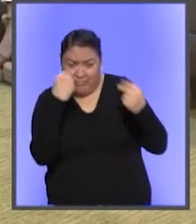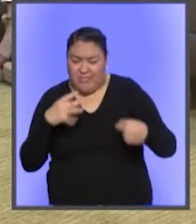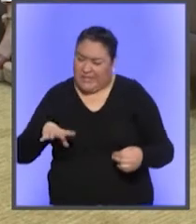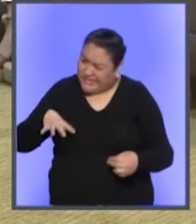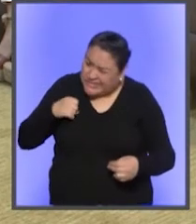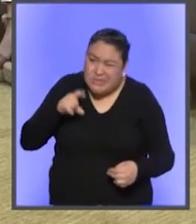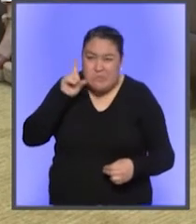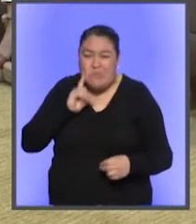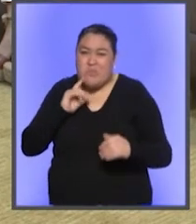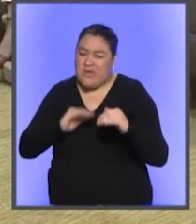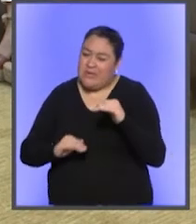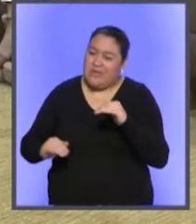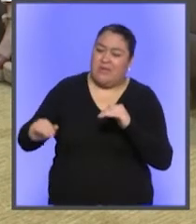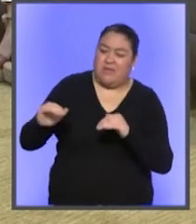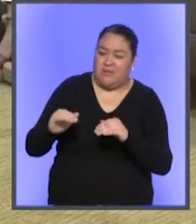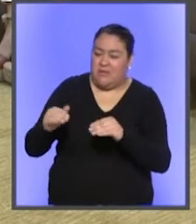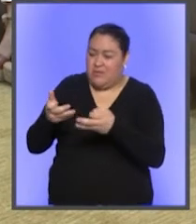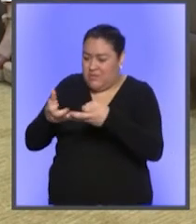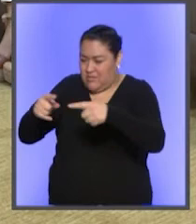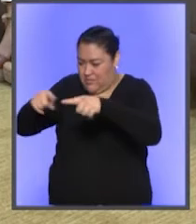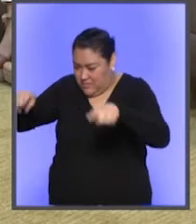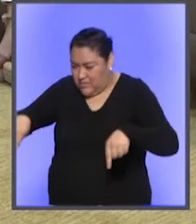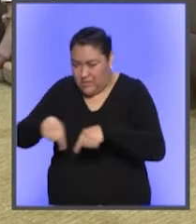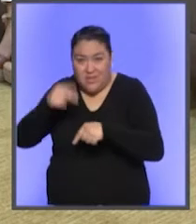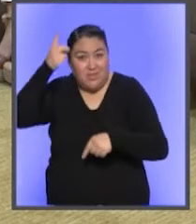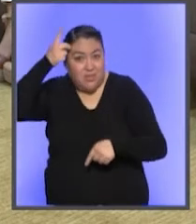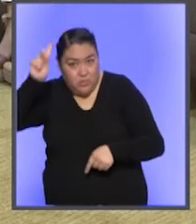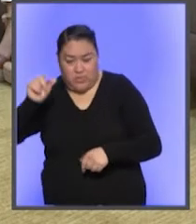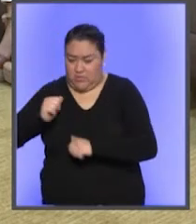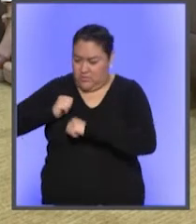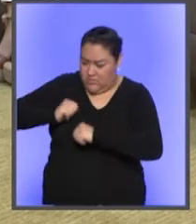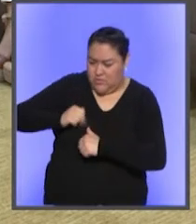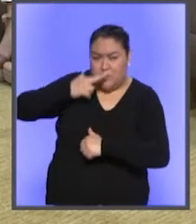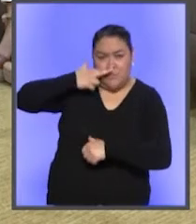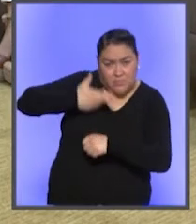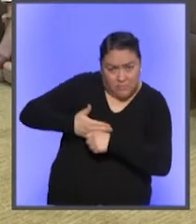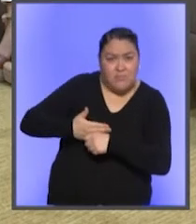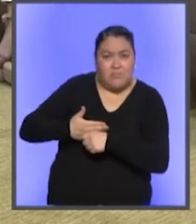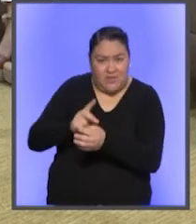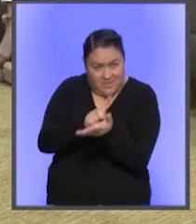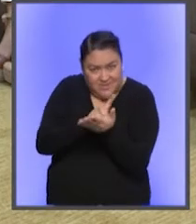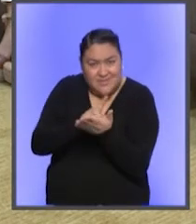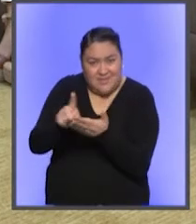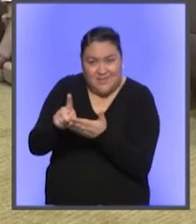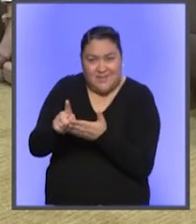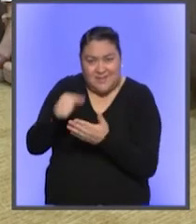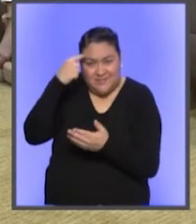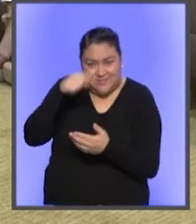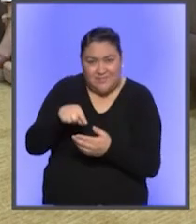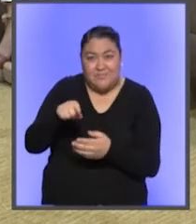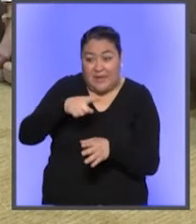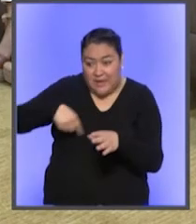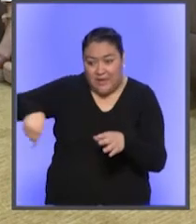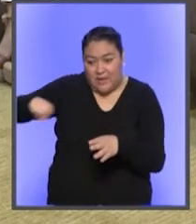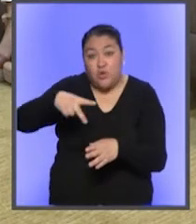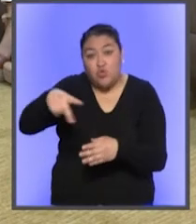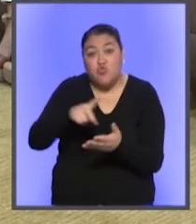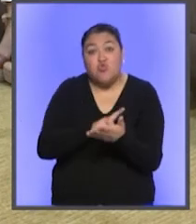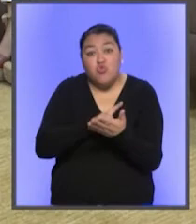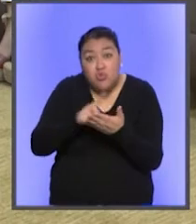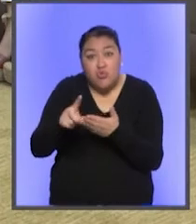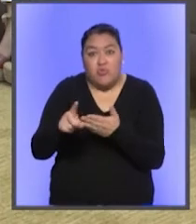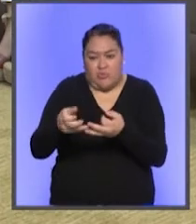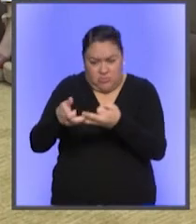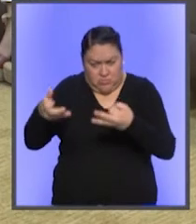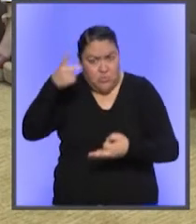asambleas los derechos de Las parcelas de las mujeres los derechos a ser comisariadas los derechos a que a que también